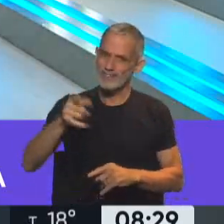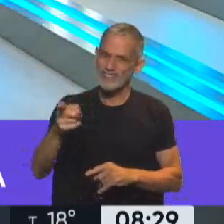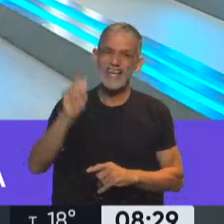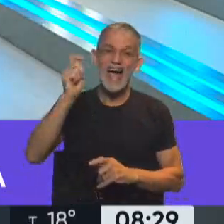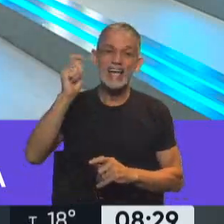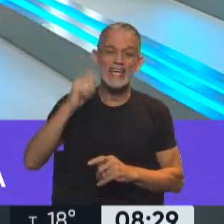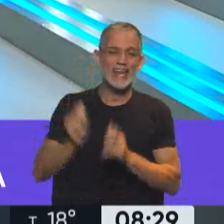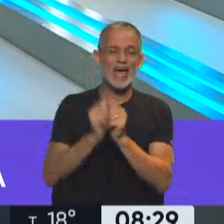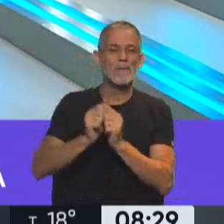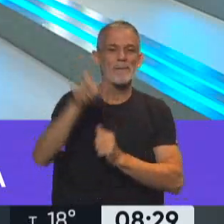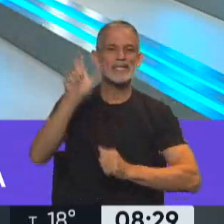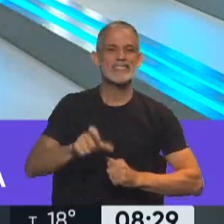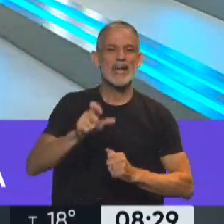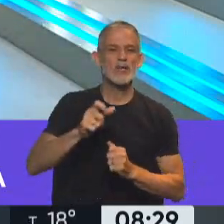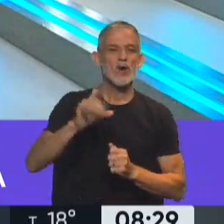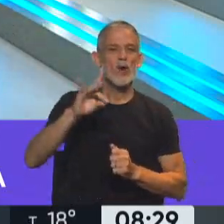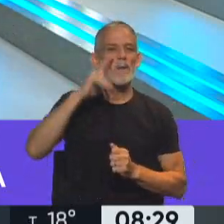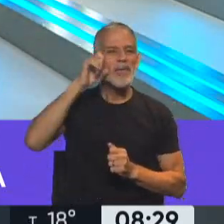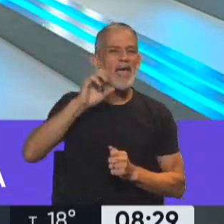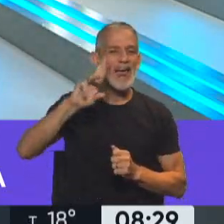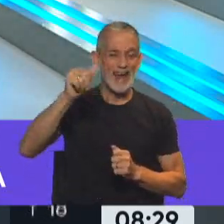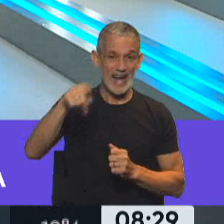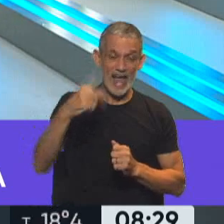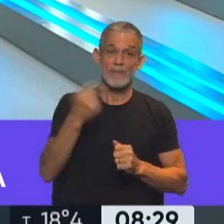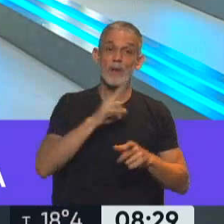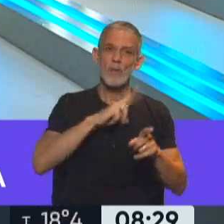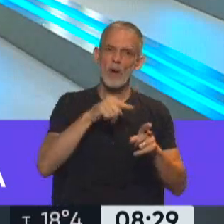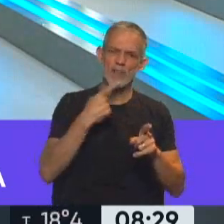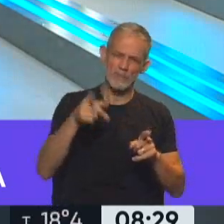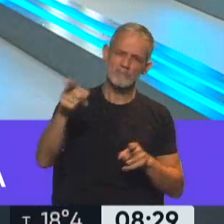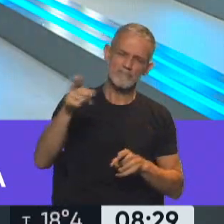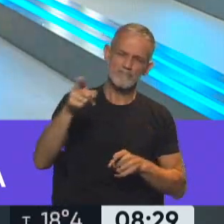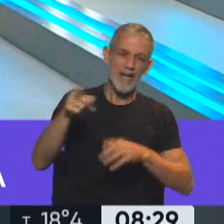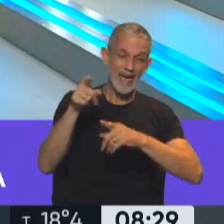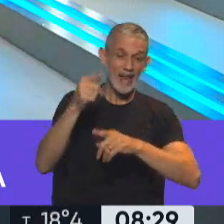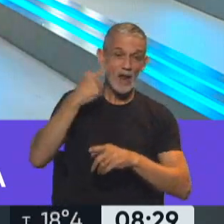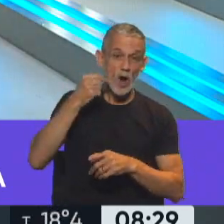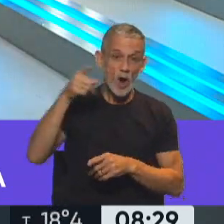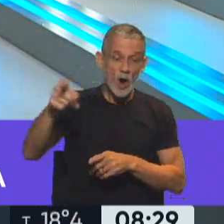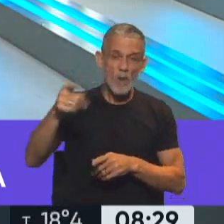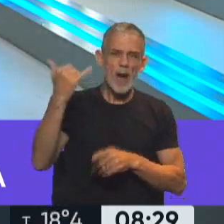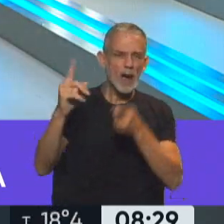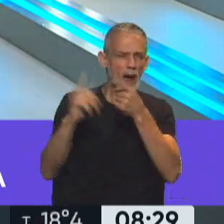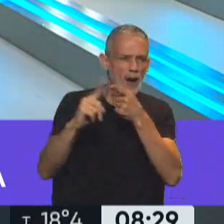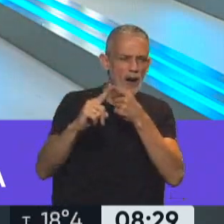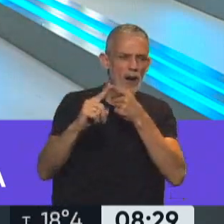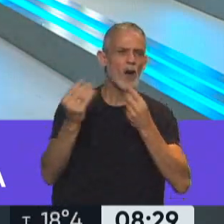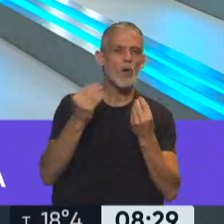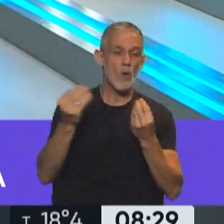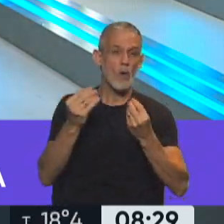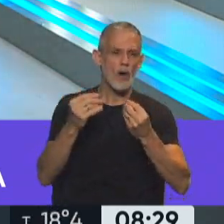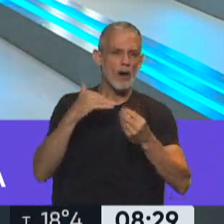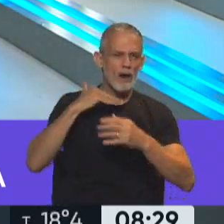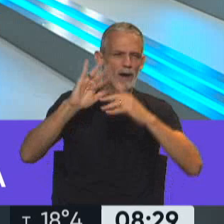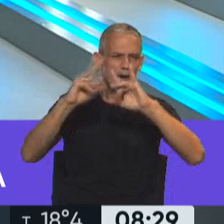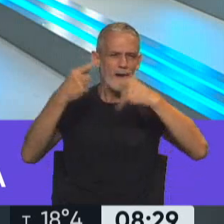al empresario Ferro Viera, a quien Mavis indicó como presuntamente el que tenía relación con los delitos